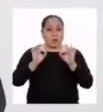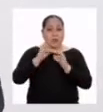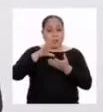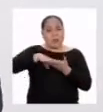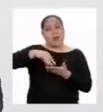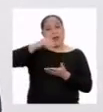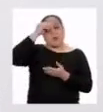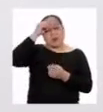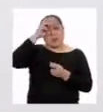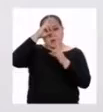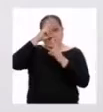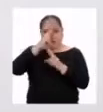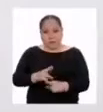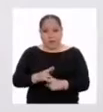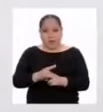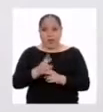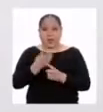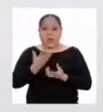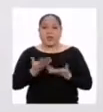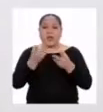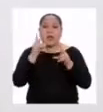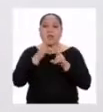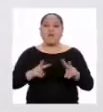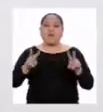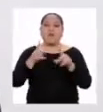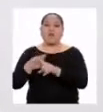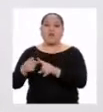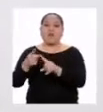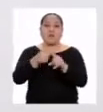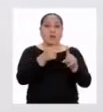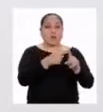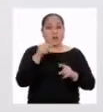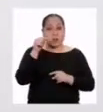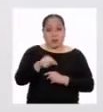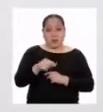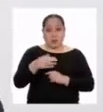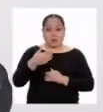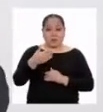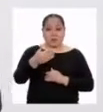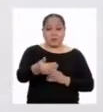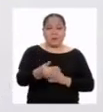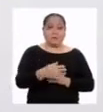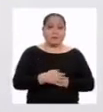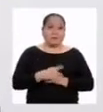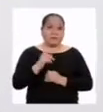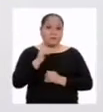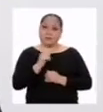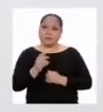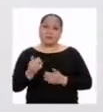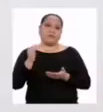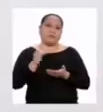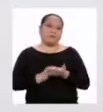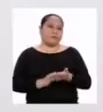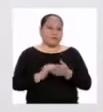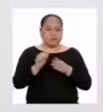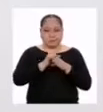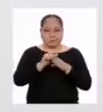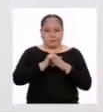respetar y valorar la diversidad. Y así, más adelante, no caer en